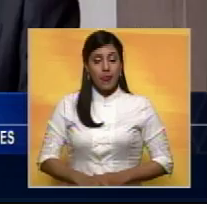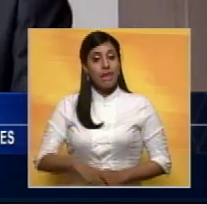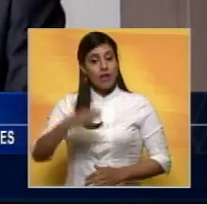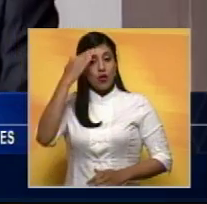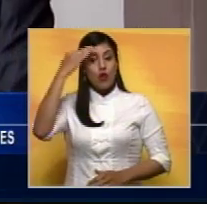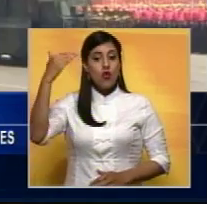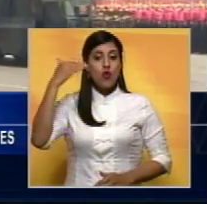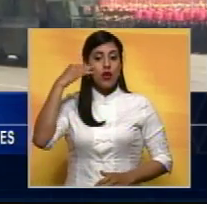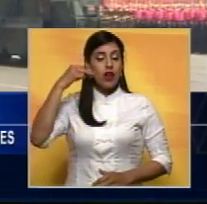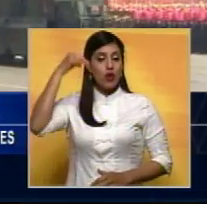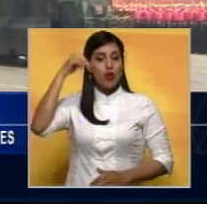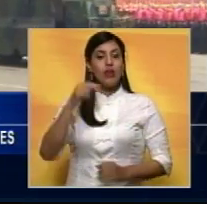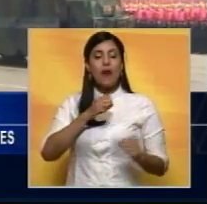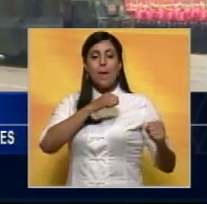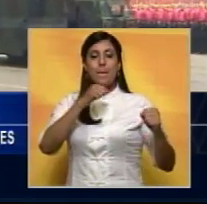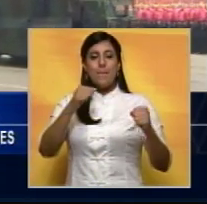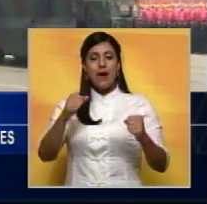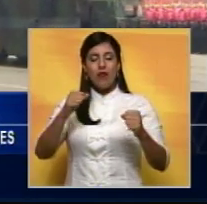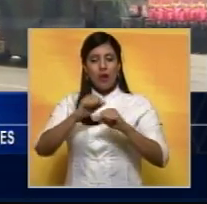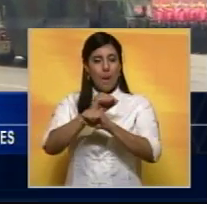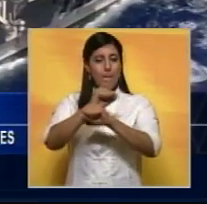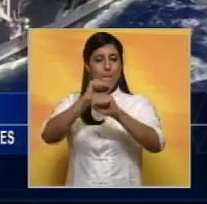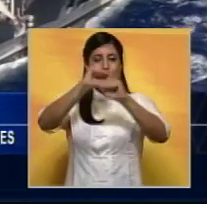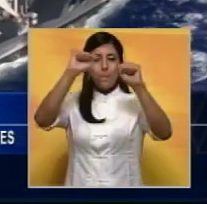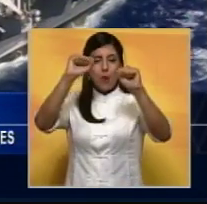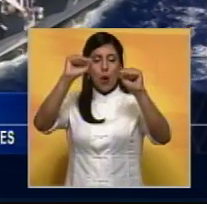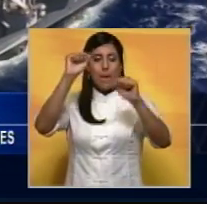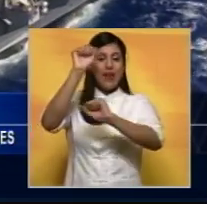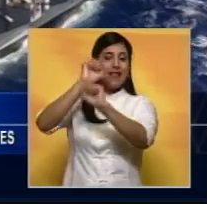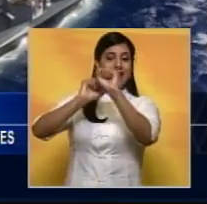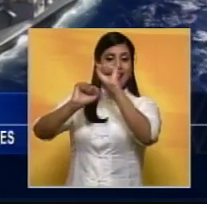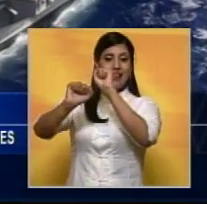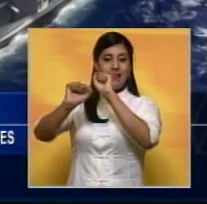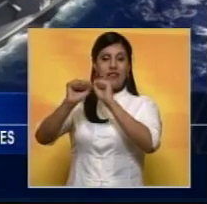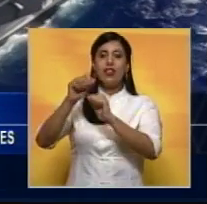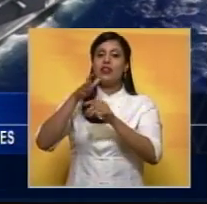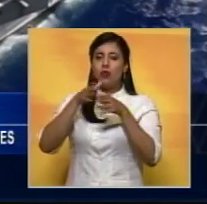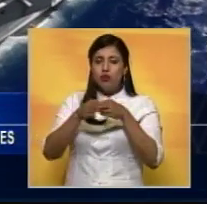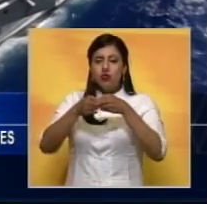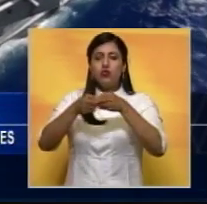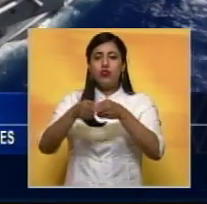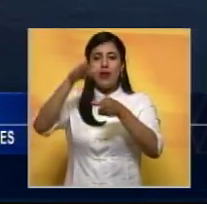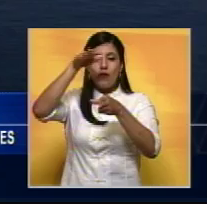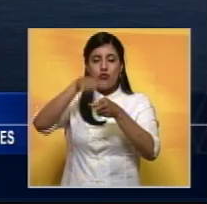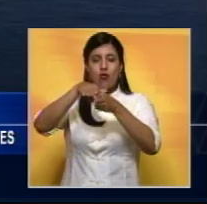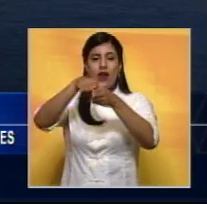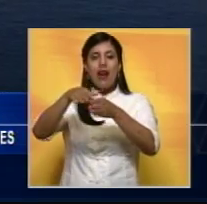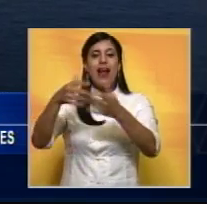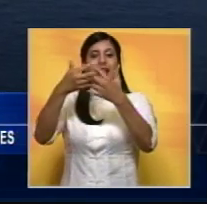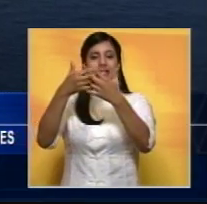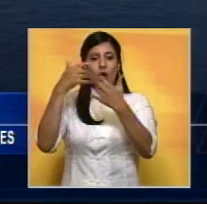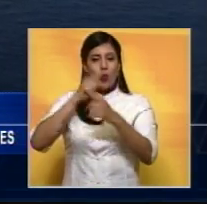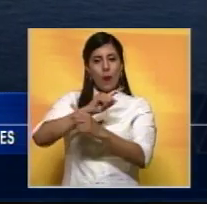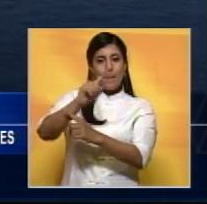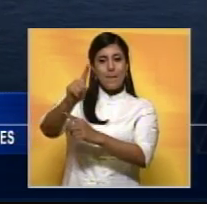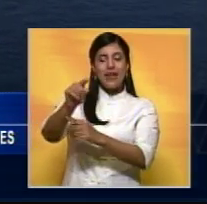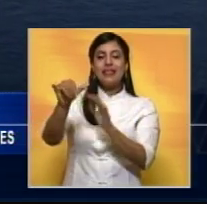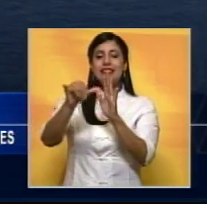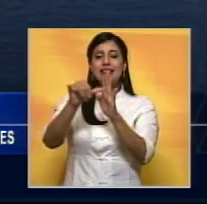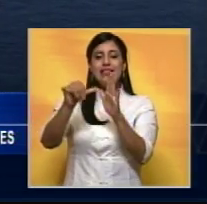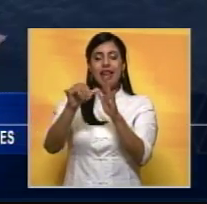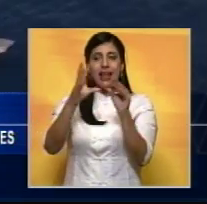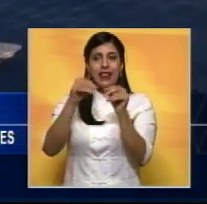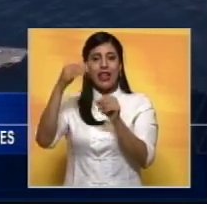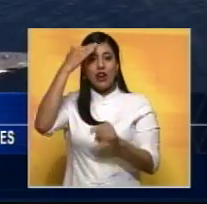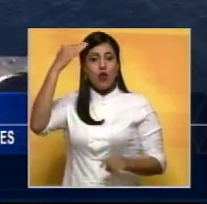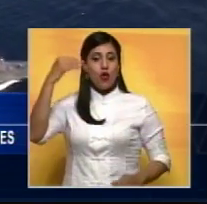Corea del Norte reforzará sus medidas nucleares de autodefensa ante el envío del portaaviones estadounidense Carl Vinson cerca de su